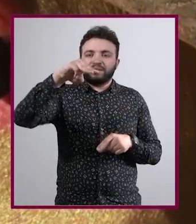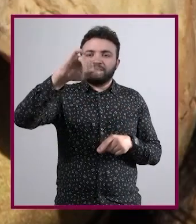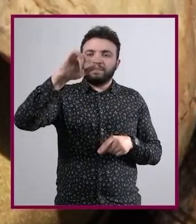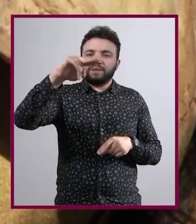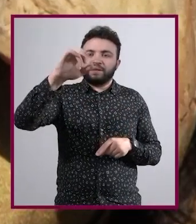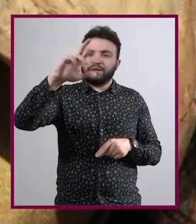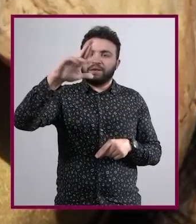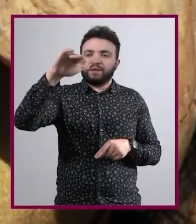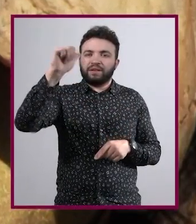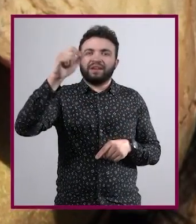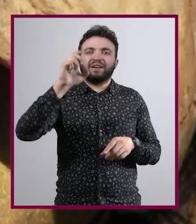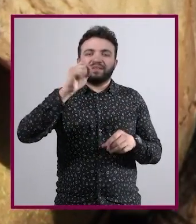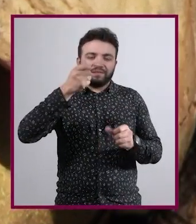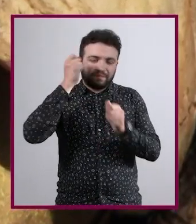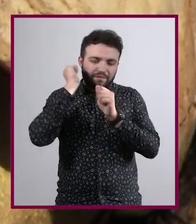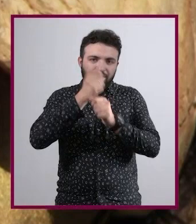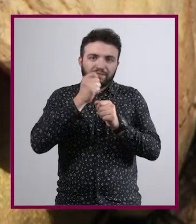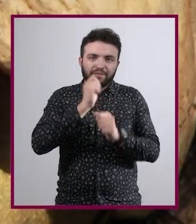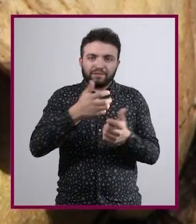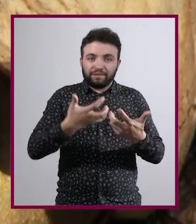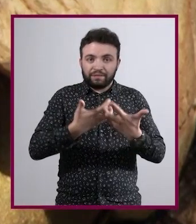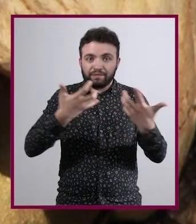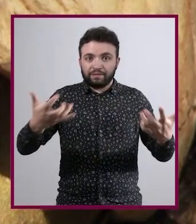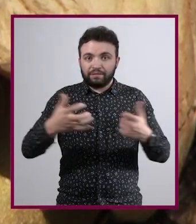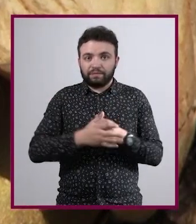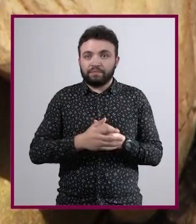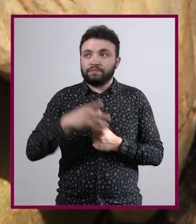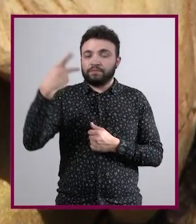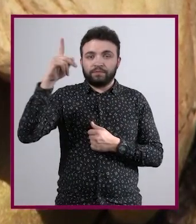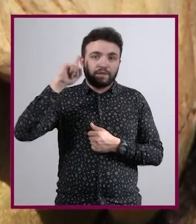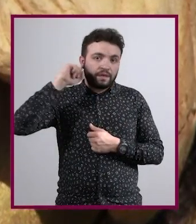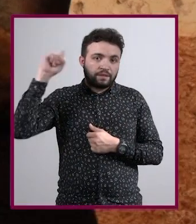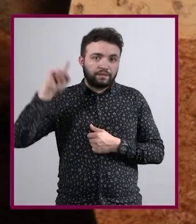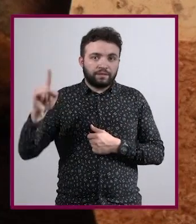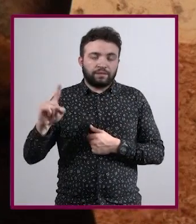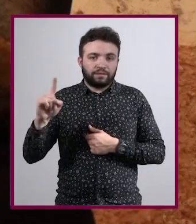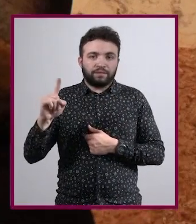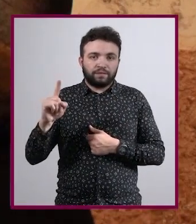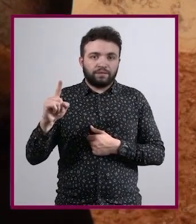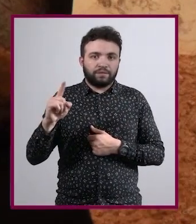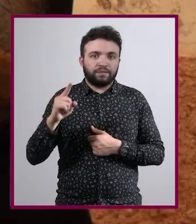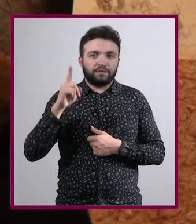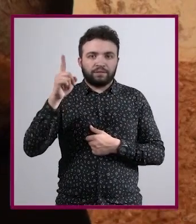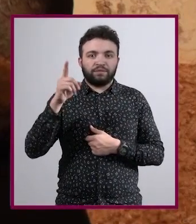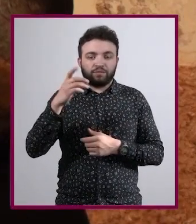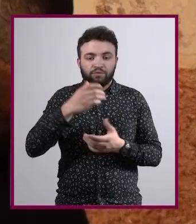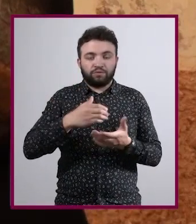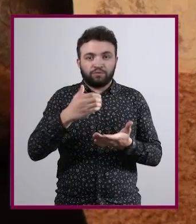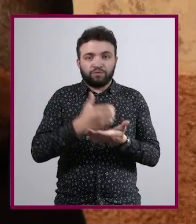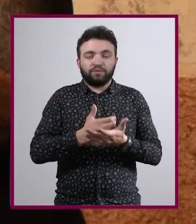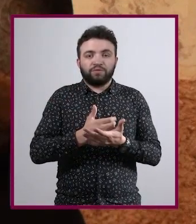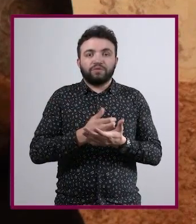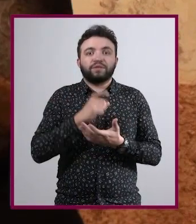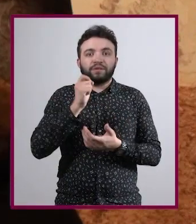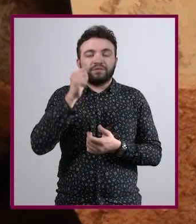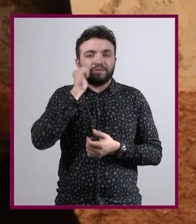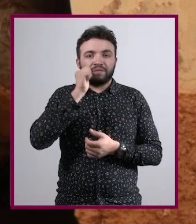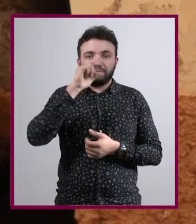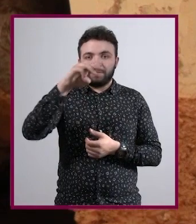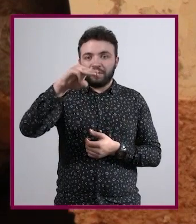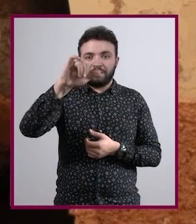Es un trabajo que fue realizado en Betagrande, en Zacatecas, que fue una ciudad minera desde el siglo